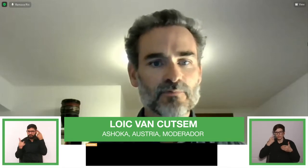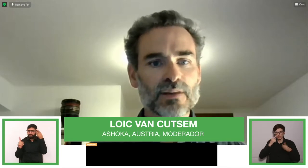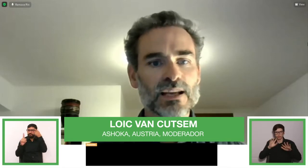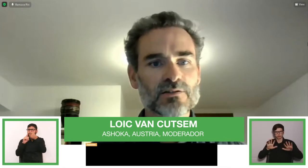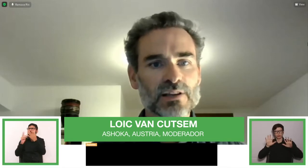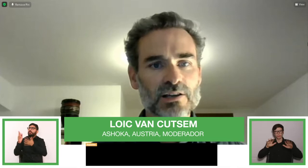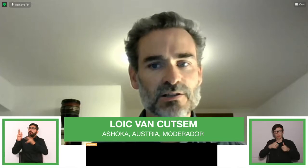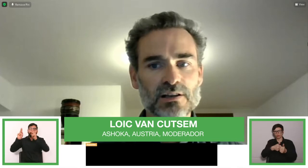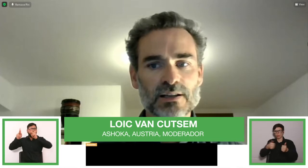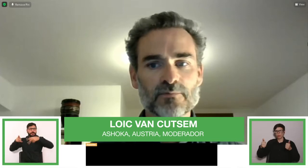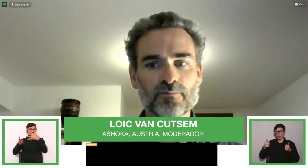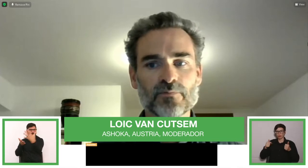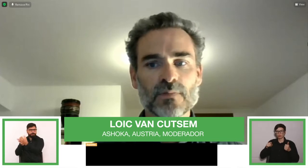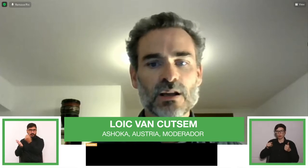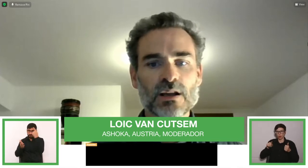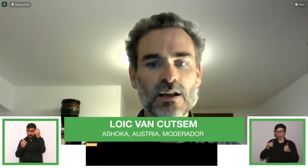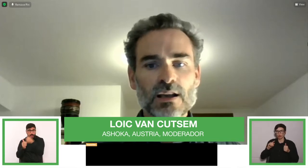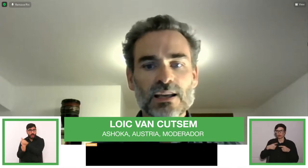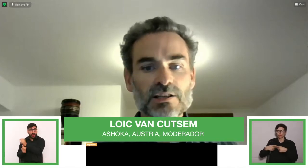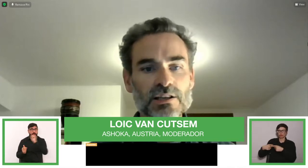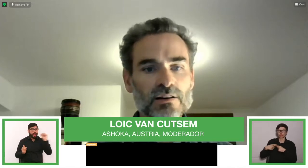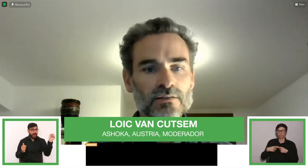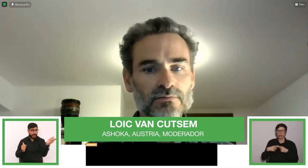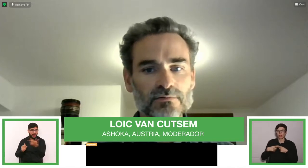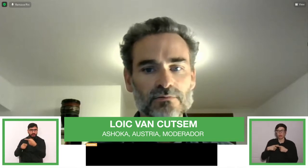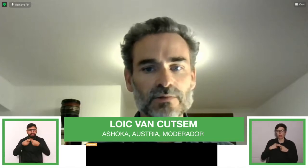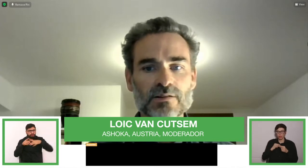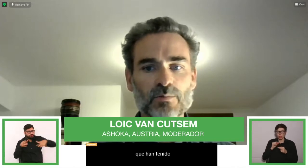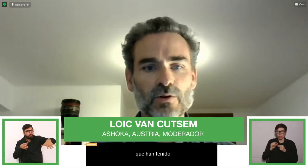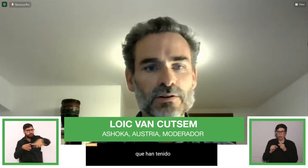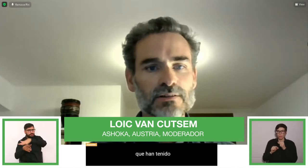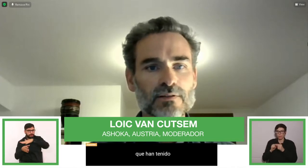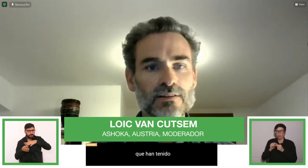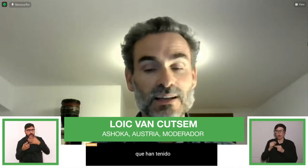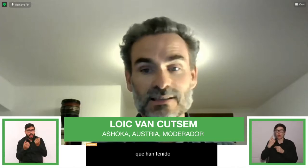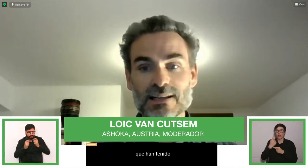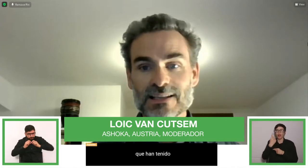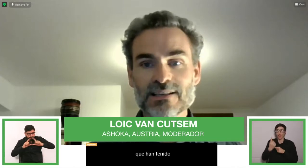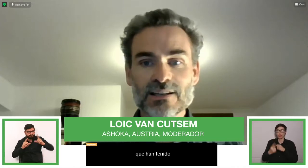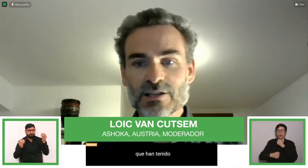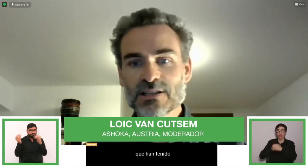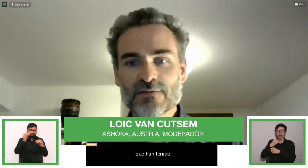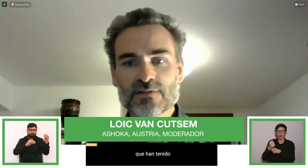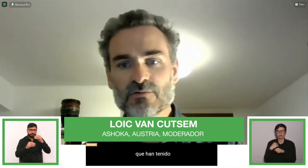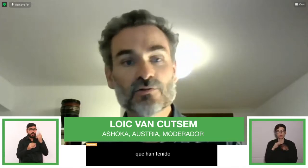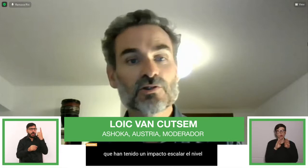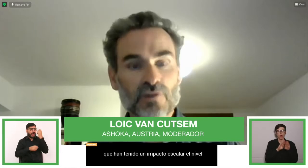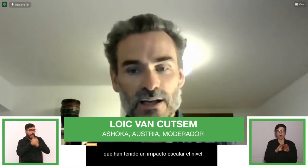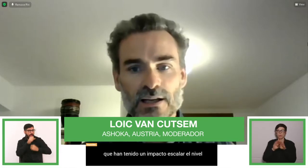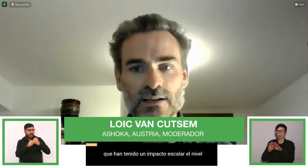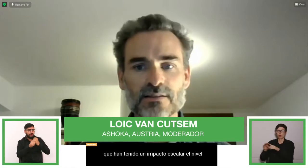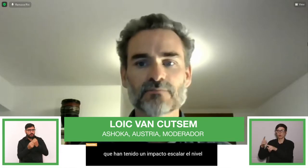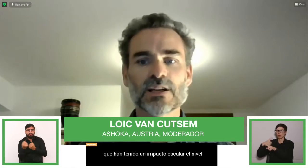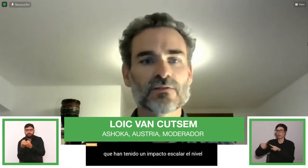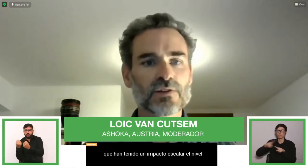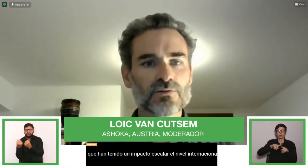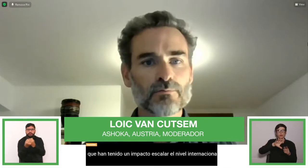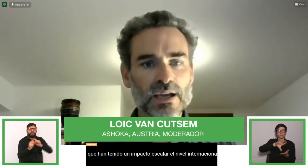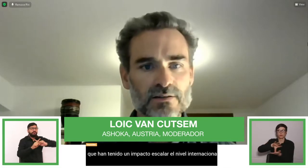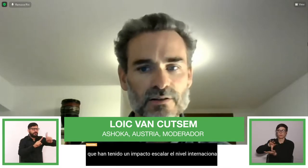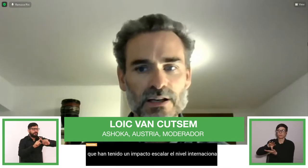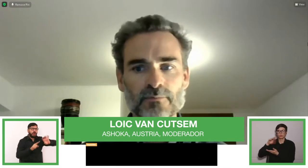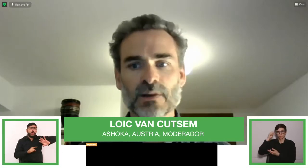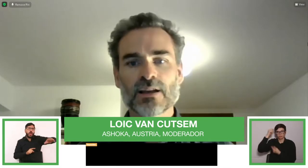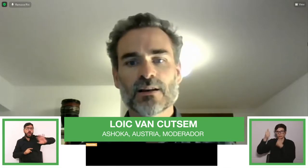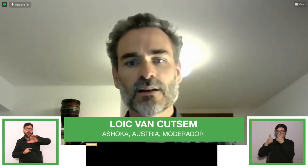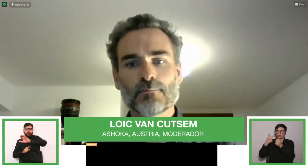de escalar su impacto a nivel internacional. Cada año apoyamos las diferentes